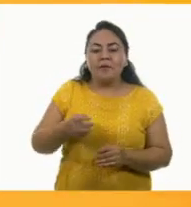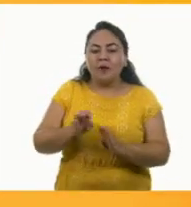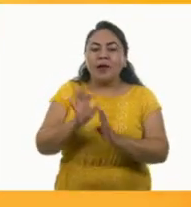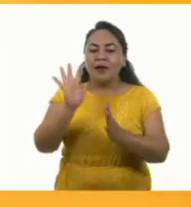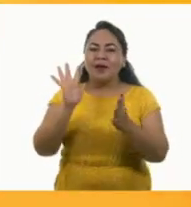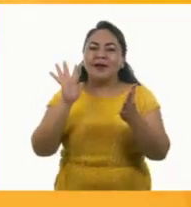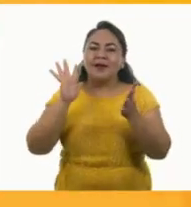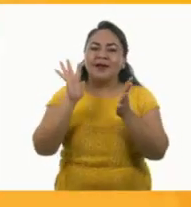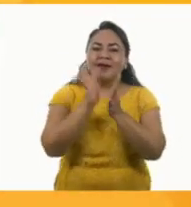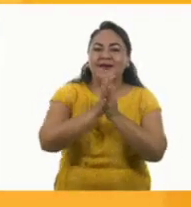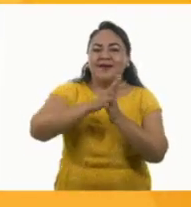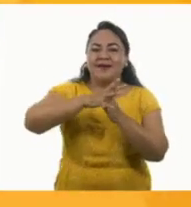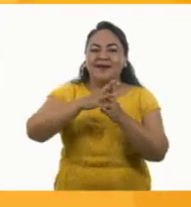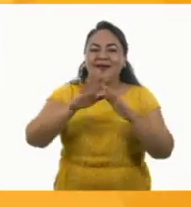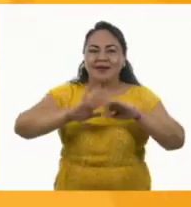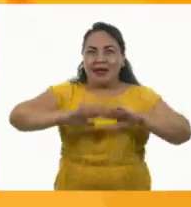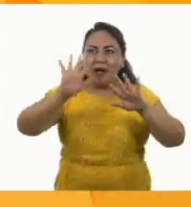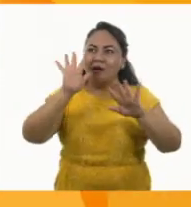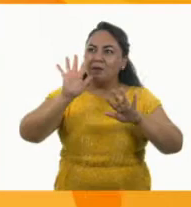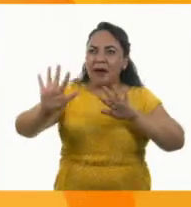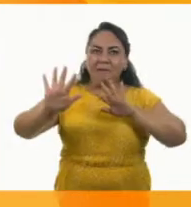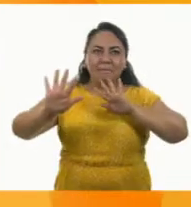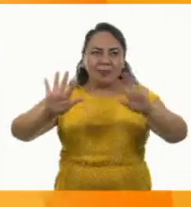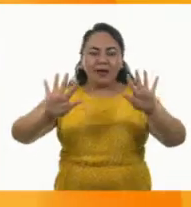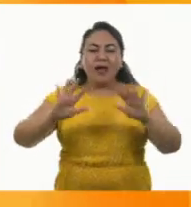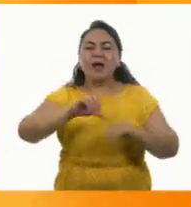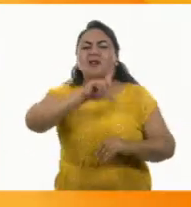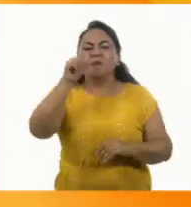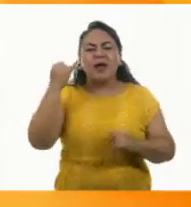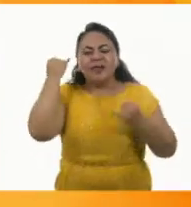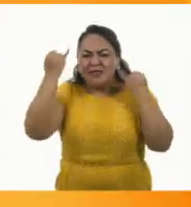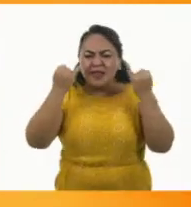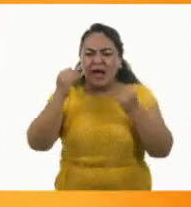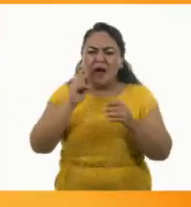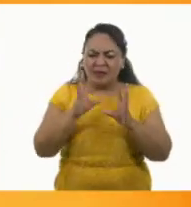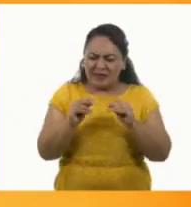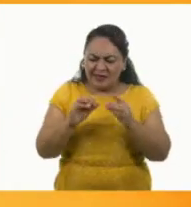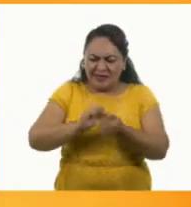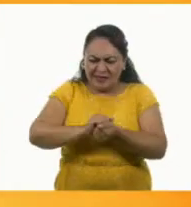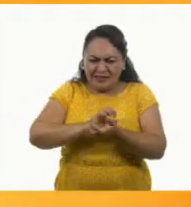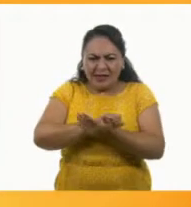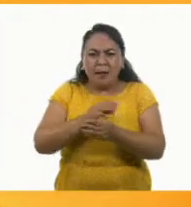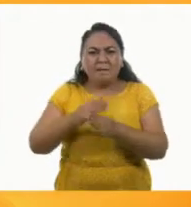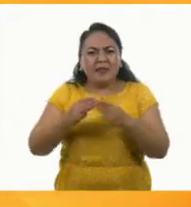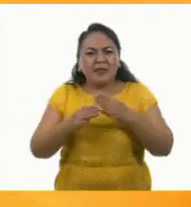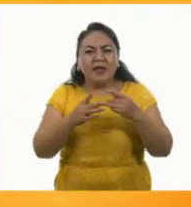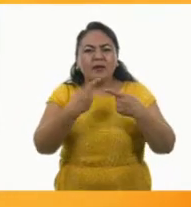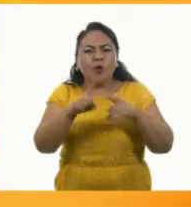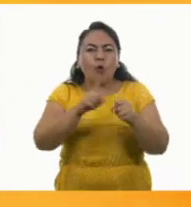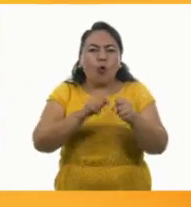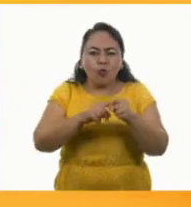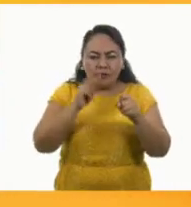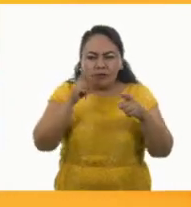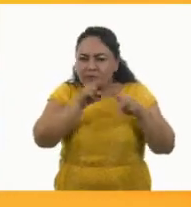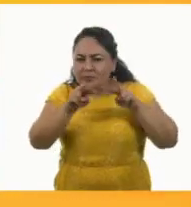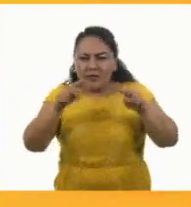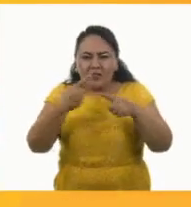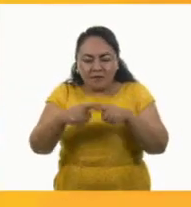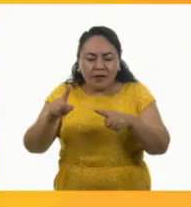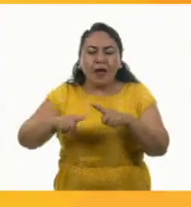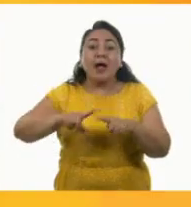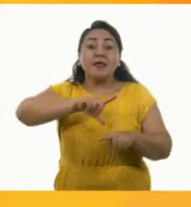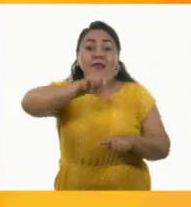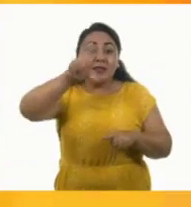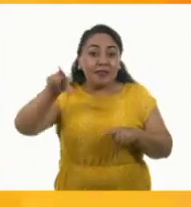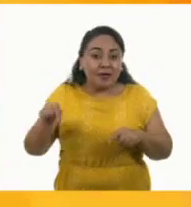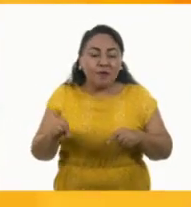huellas plasmadas en un mural. Luego empiezan a explorar diversas texturas, materiales y colores. Después empiezan